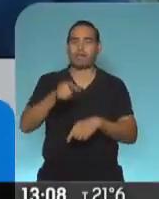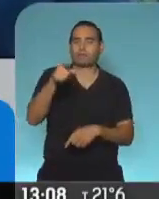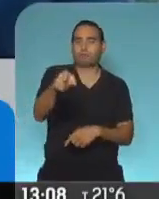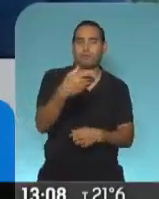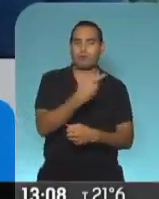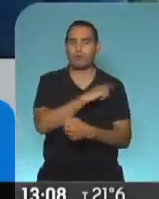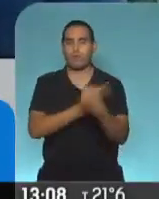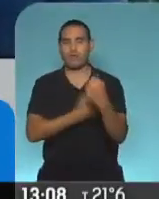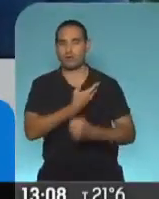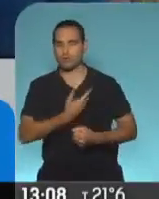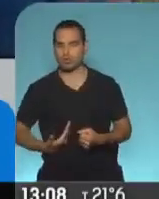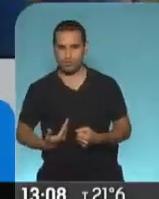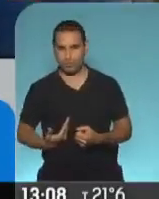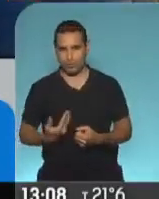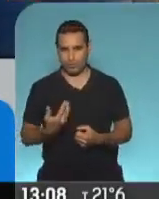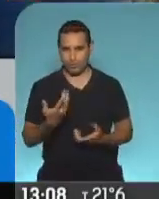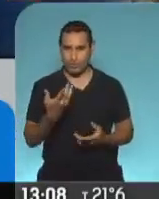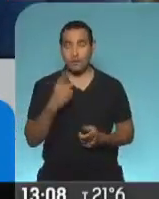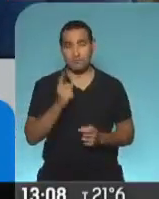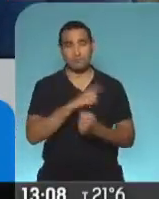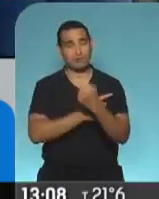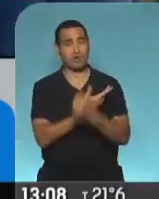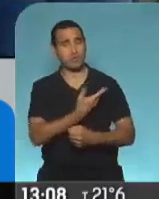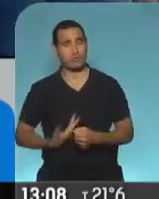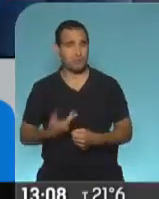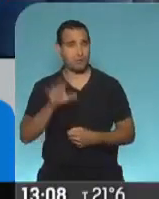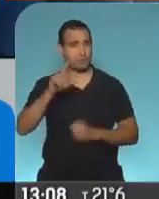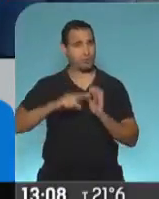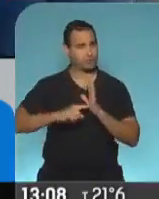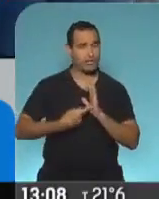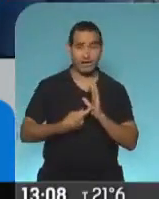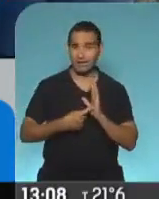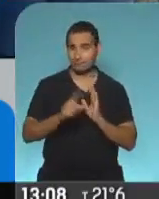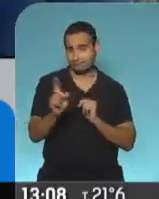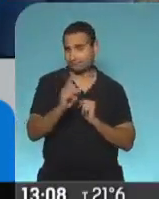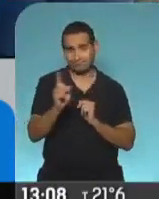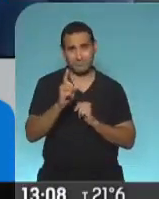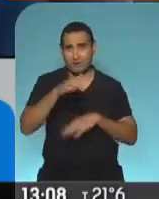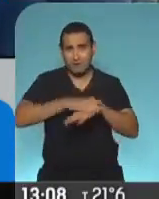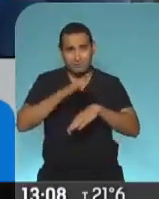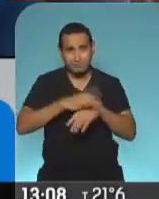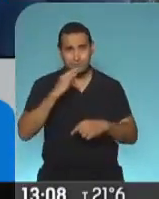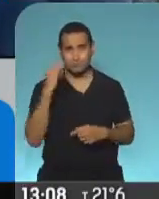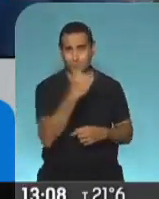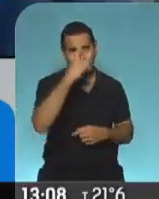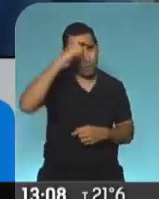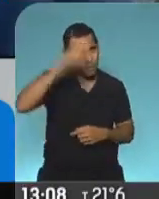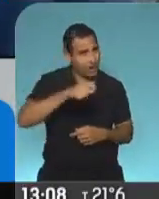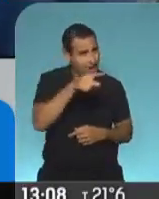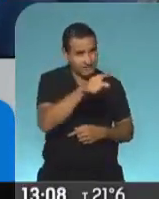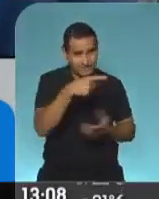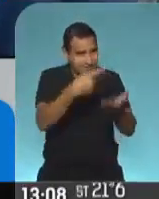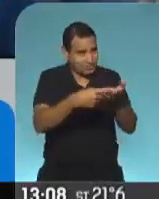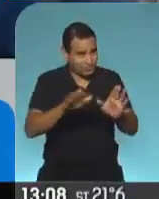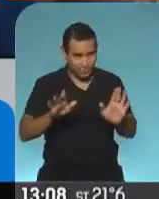Poder Ejecutivo Nacional y al Poder Ejecutivo de la Provincia de Buenos Aires de decisiones que son entera responsabilidad de los jueces. Esto es lo primero que hay que